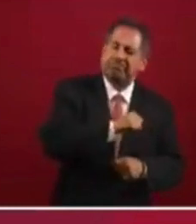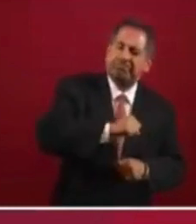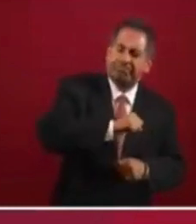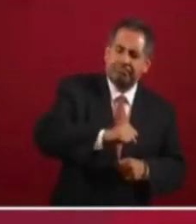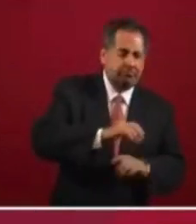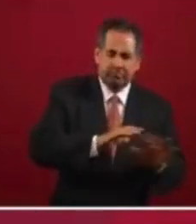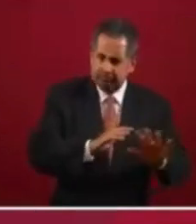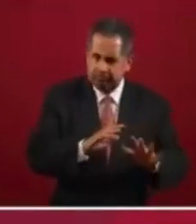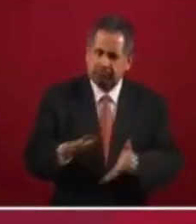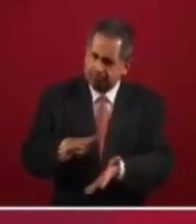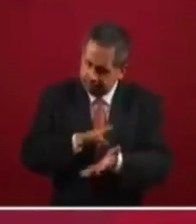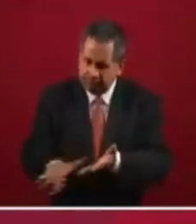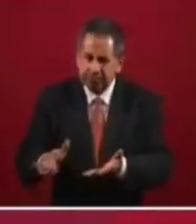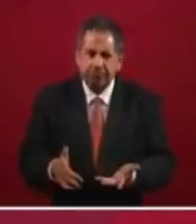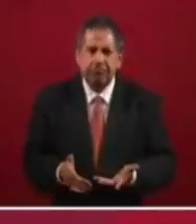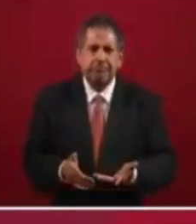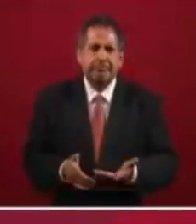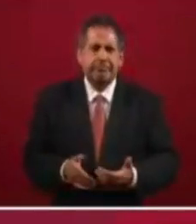apoya,